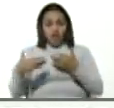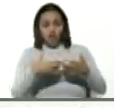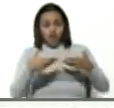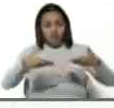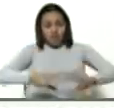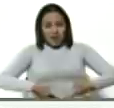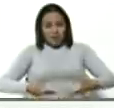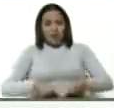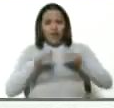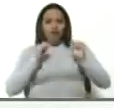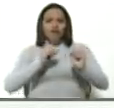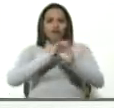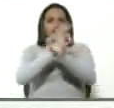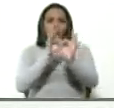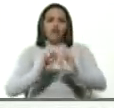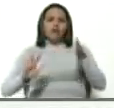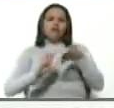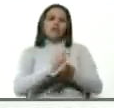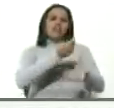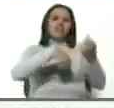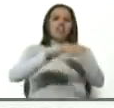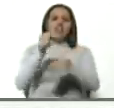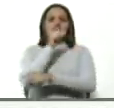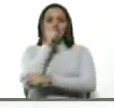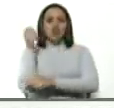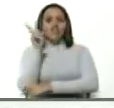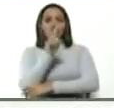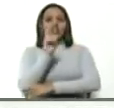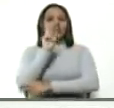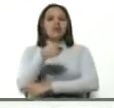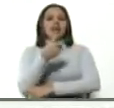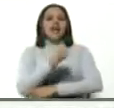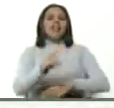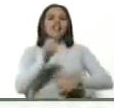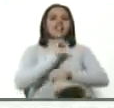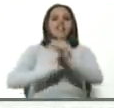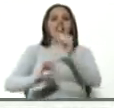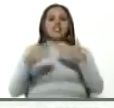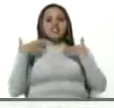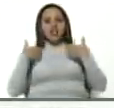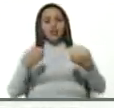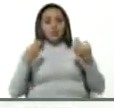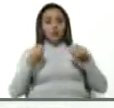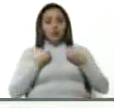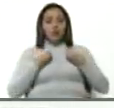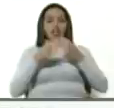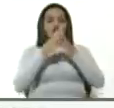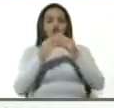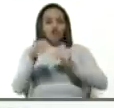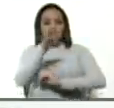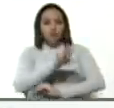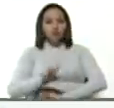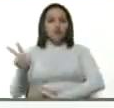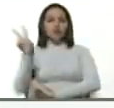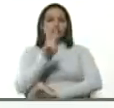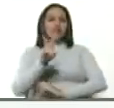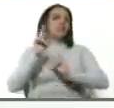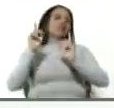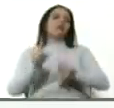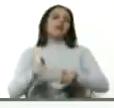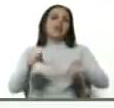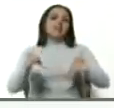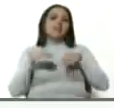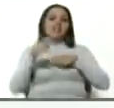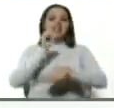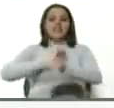férrea contra el tráfico de drogas en nuestro país, estamos defendiendo la salud y la vida de todos los venezolanos. Igualmente, cuando asumimos